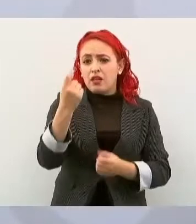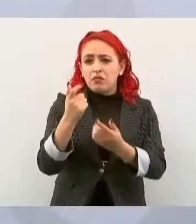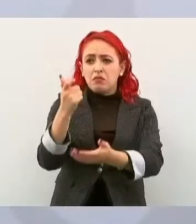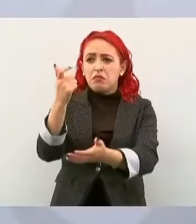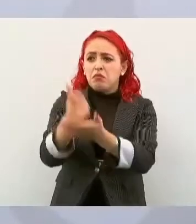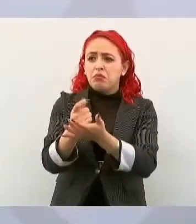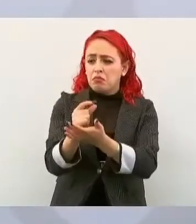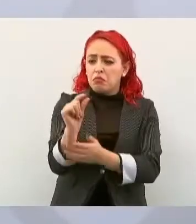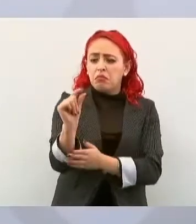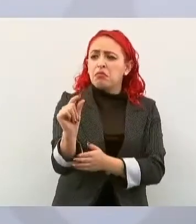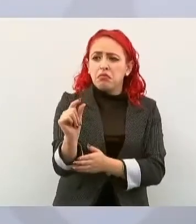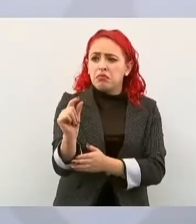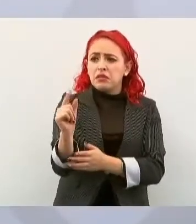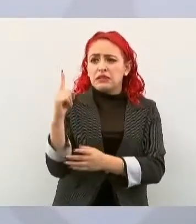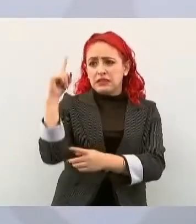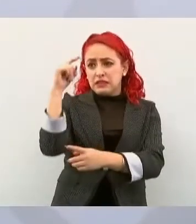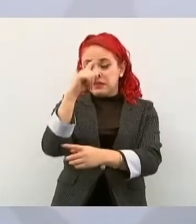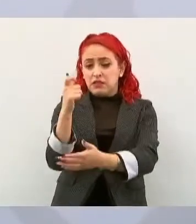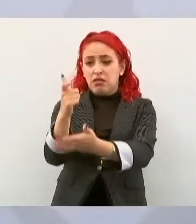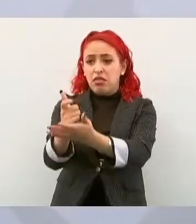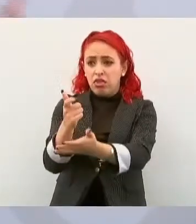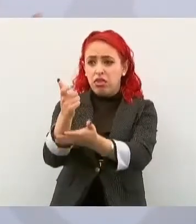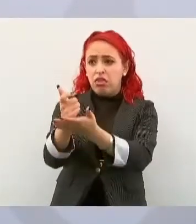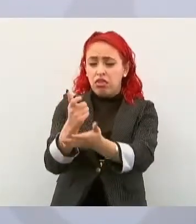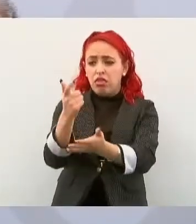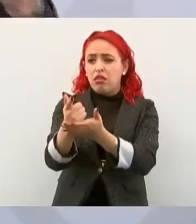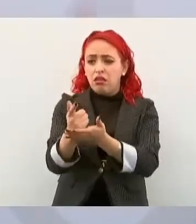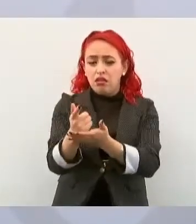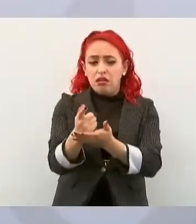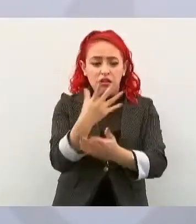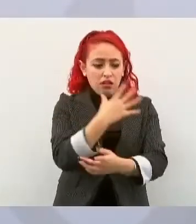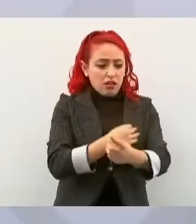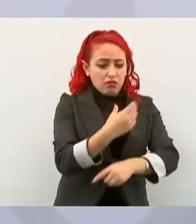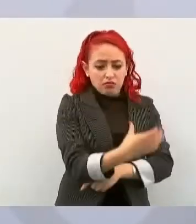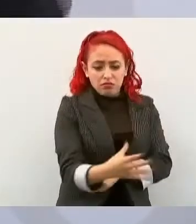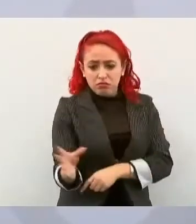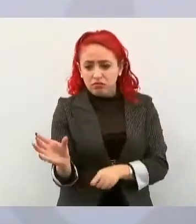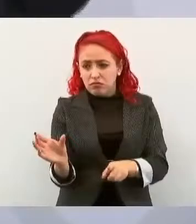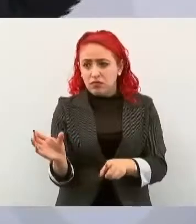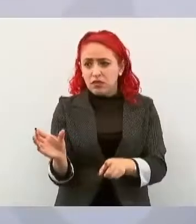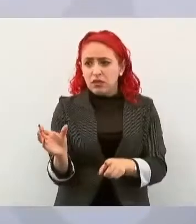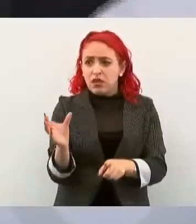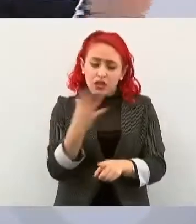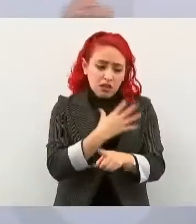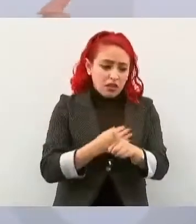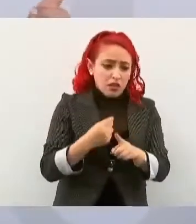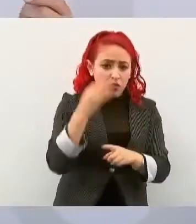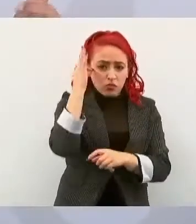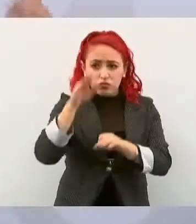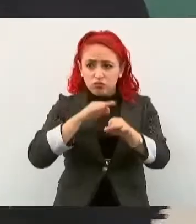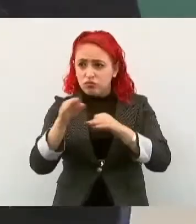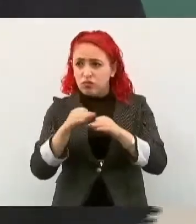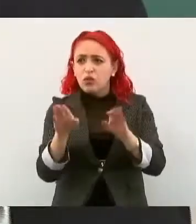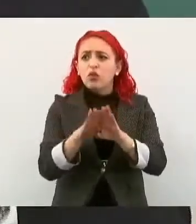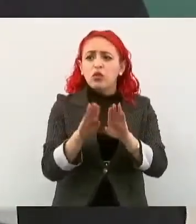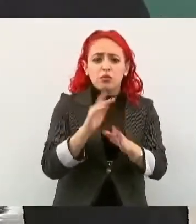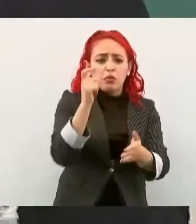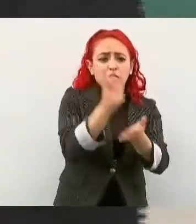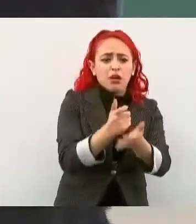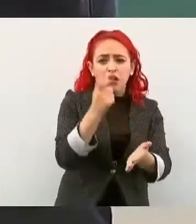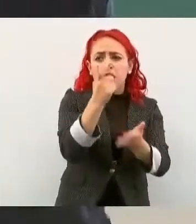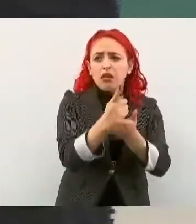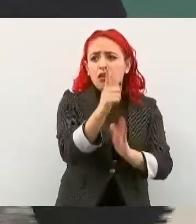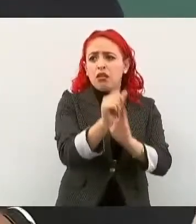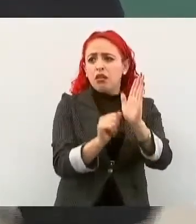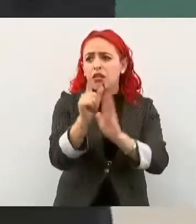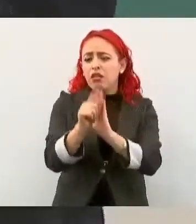cantidades menores, los hijos de campesinos, los hijos de obreros, ¿cómo van a pagar colegiaturas?